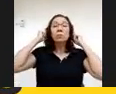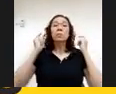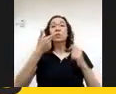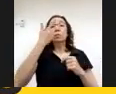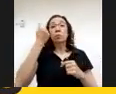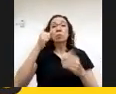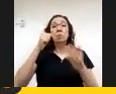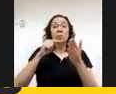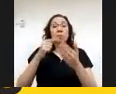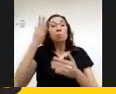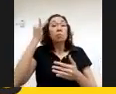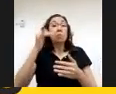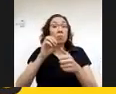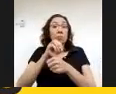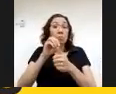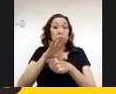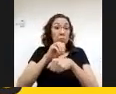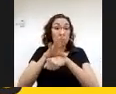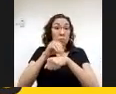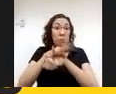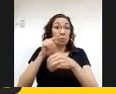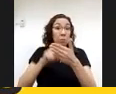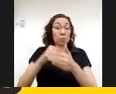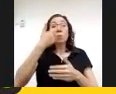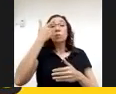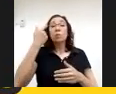qué se recomienda eso? Porque